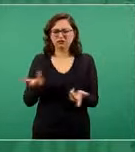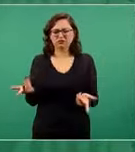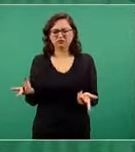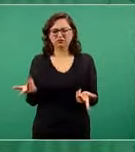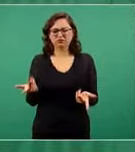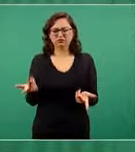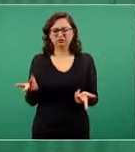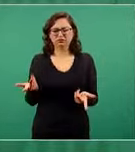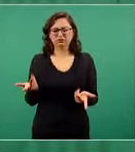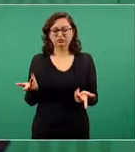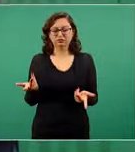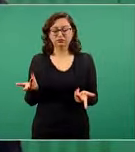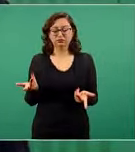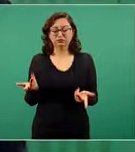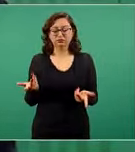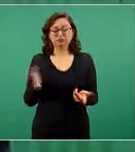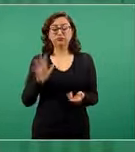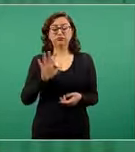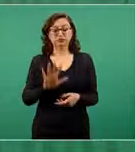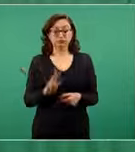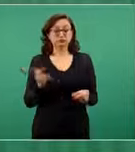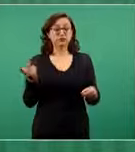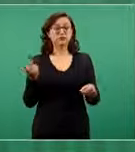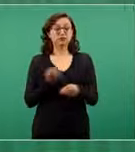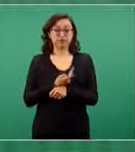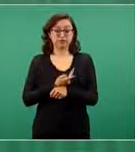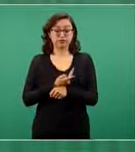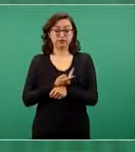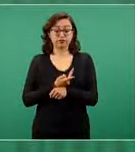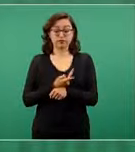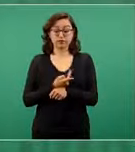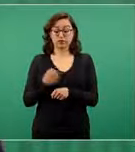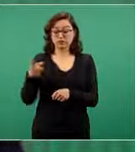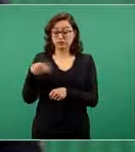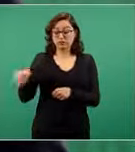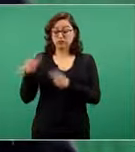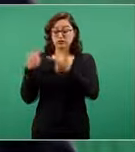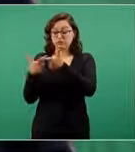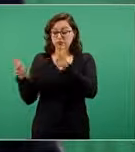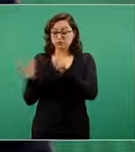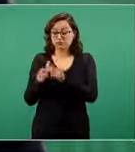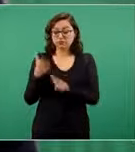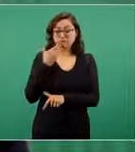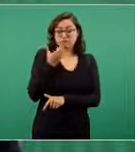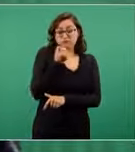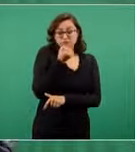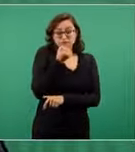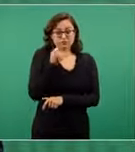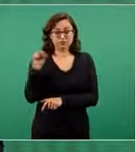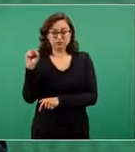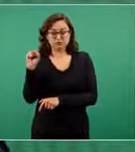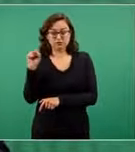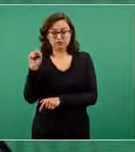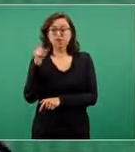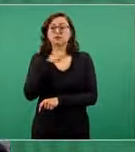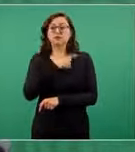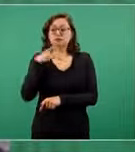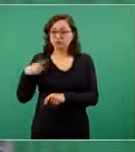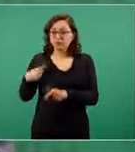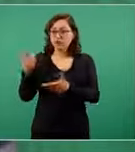Pues los peritos, los expertos en esto, tienen que decir qué pasó.